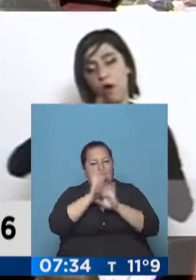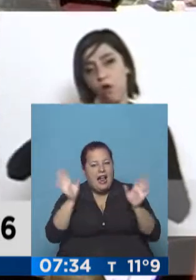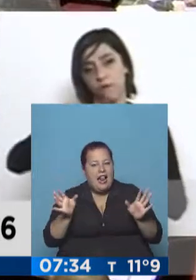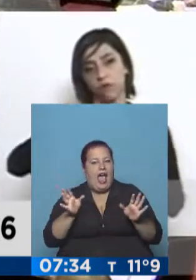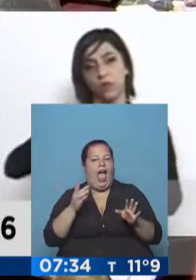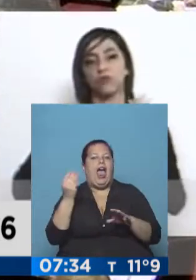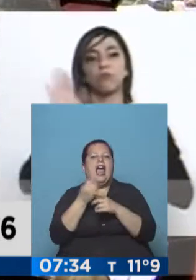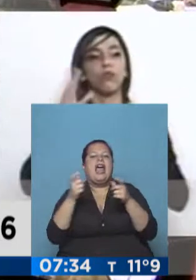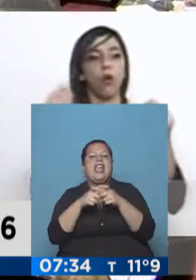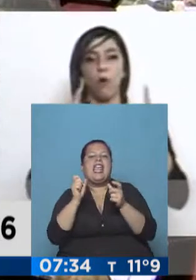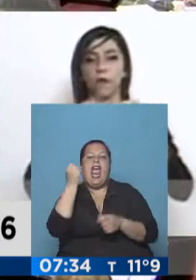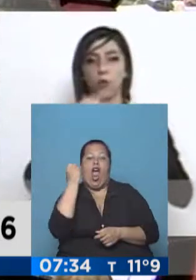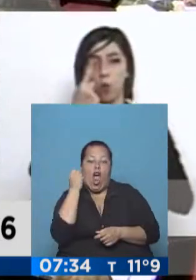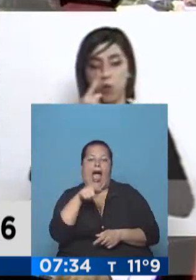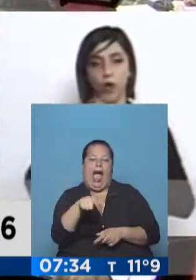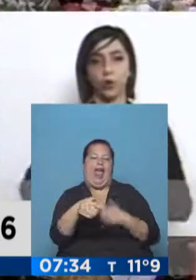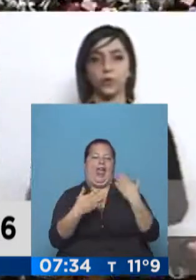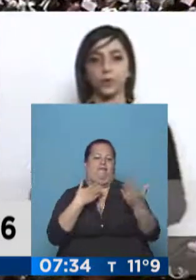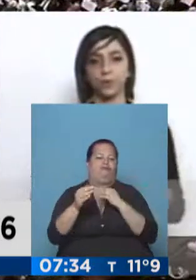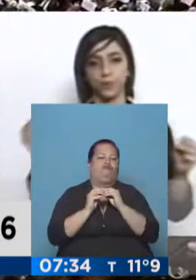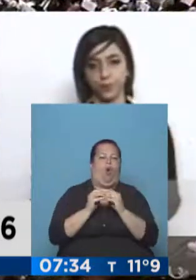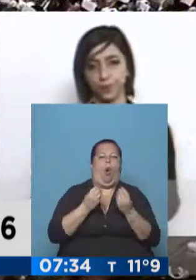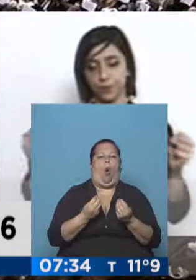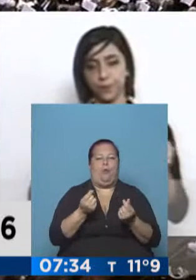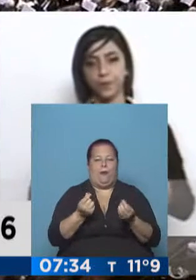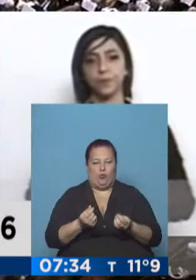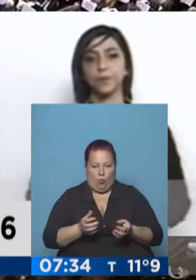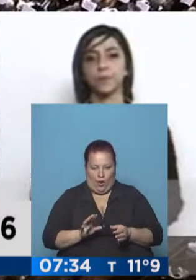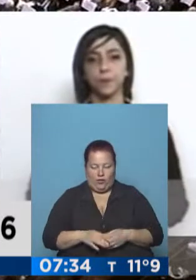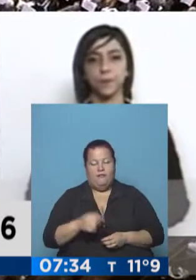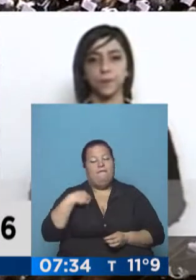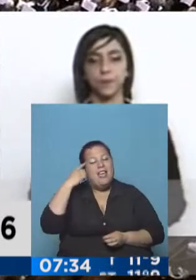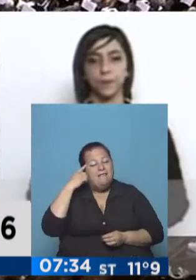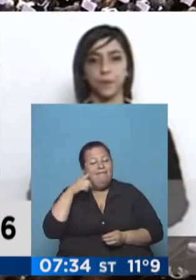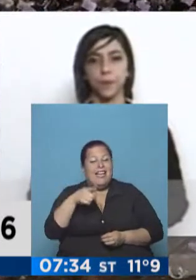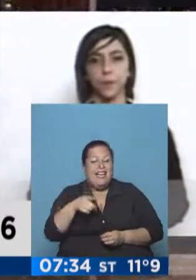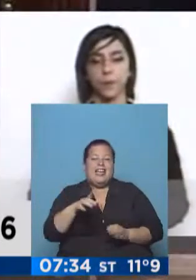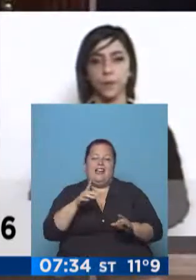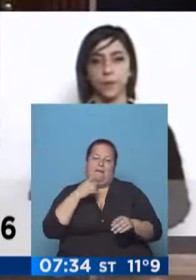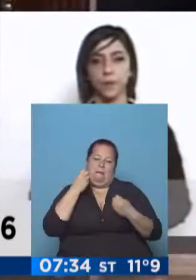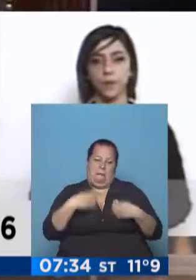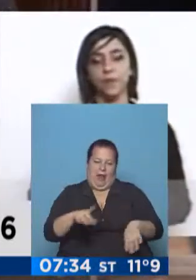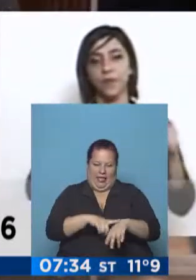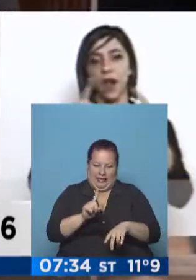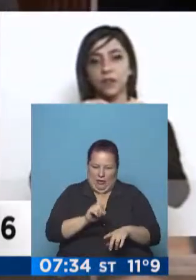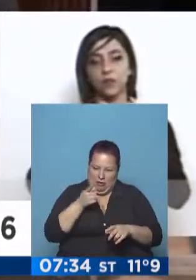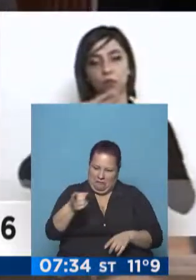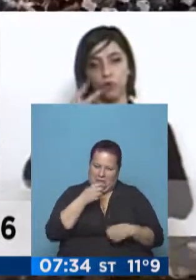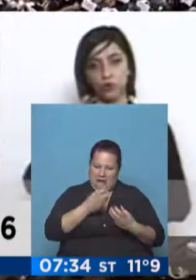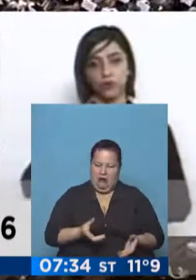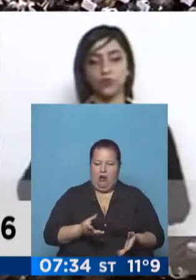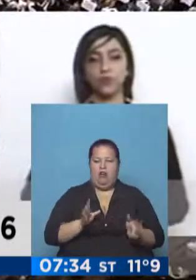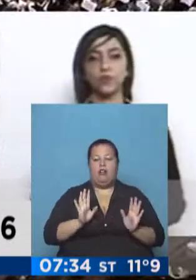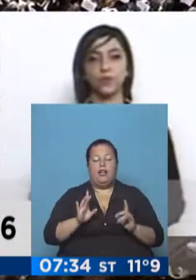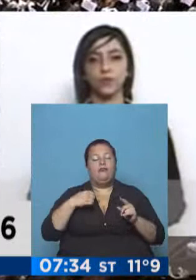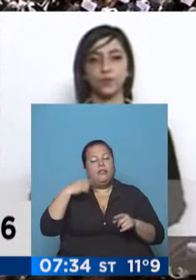su gabinete económico y se discutiera qué hacer con este presupuesto. Me parece que eso evita perder tiempo